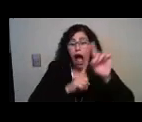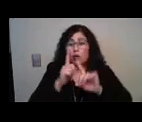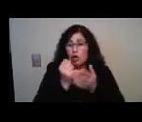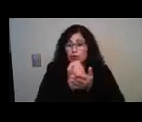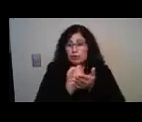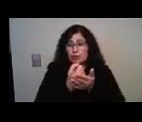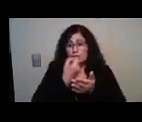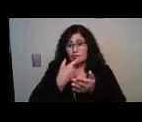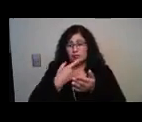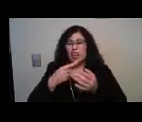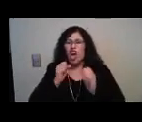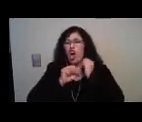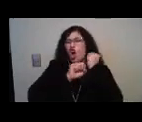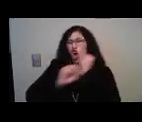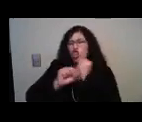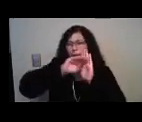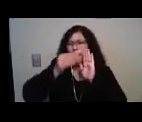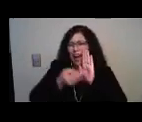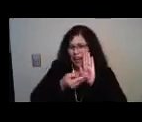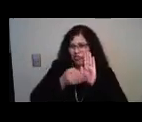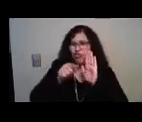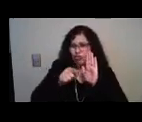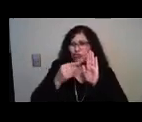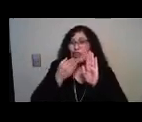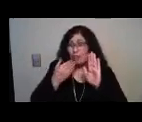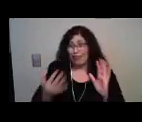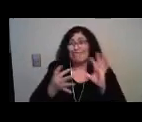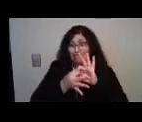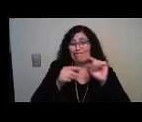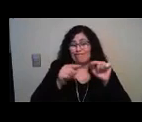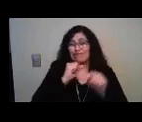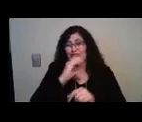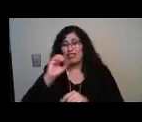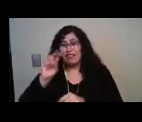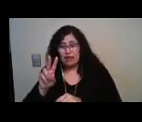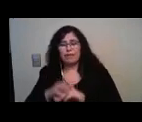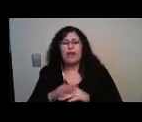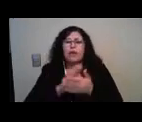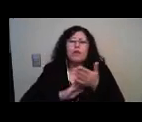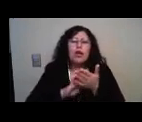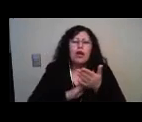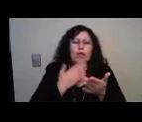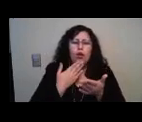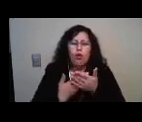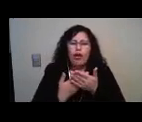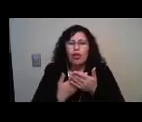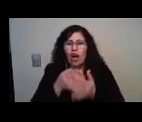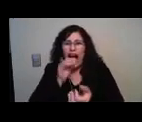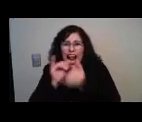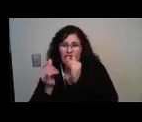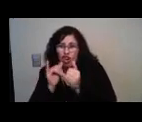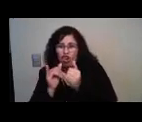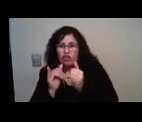ya se asocia a esto, especialmente cuando se ven las personas consumen alcohol, ¿ya?